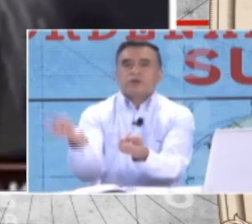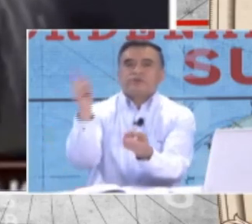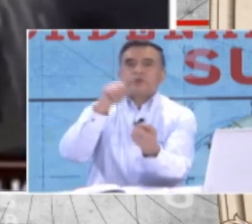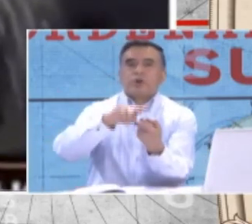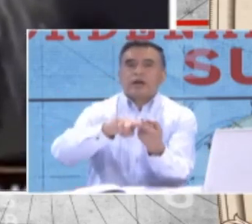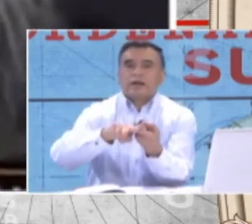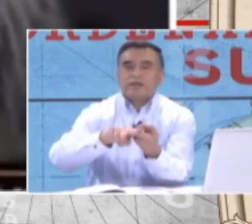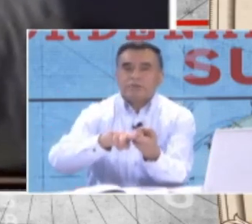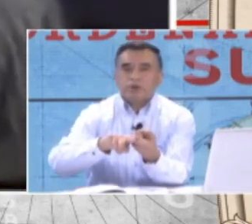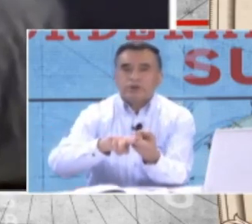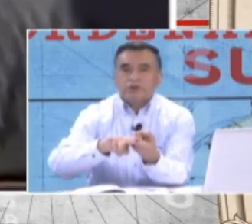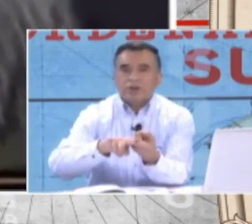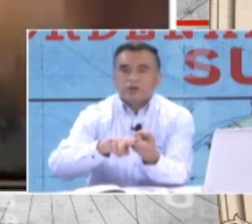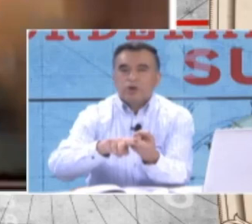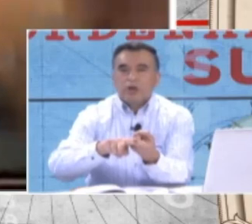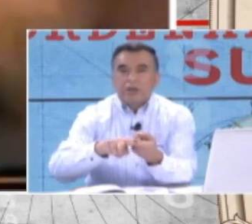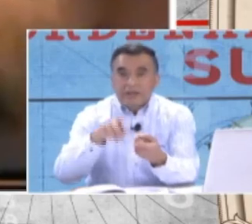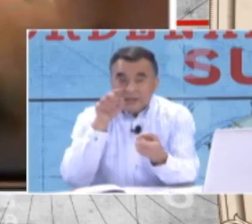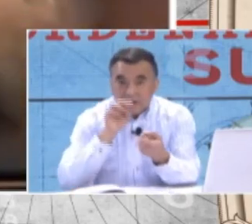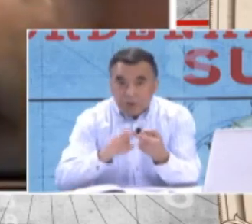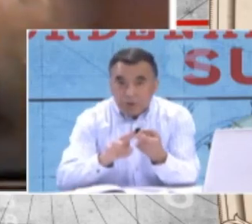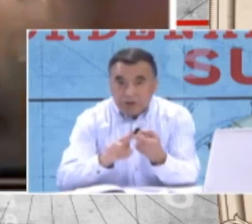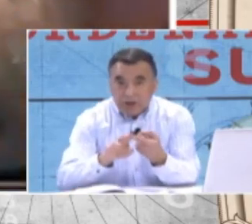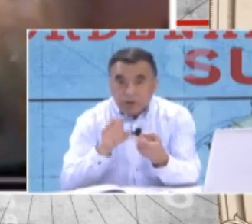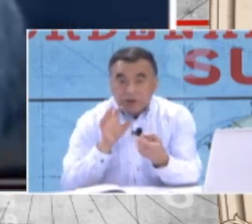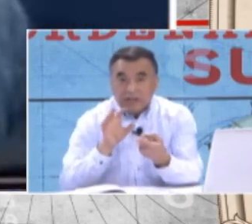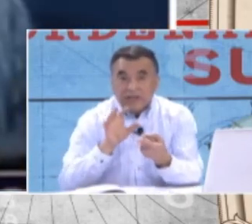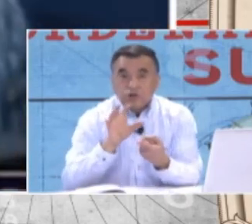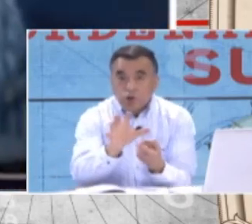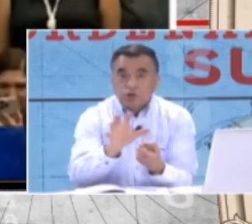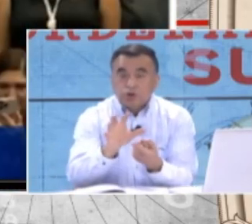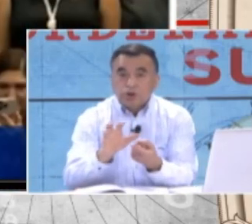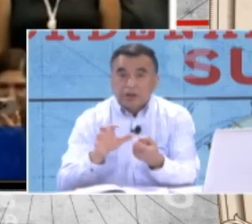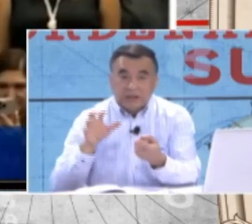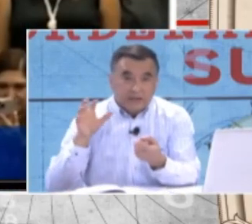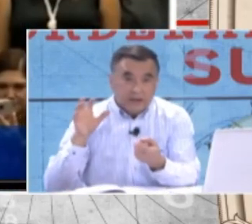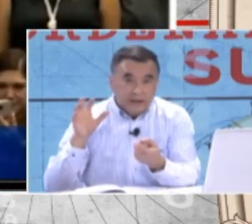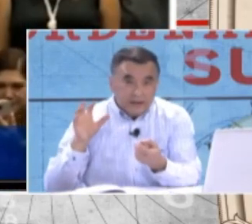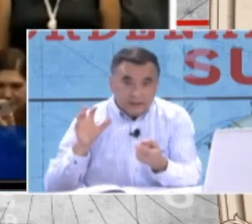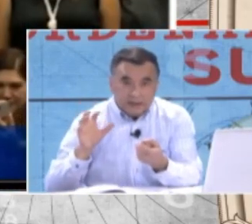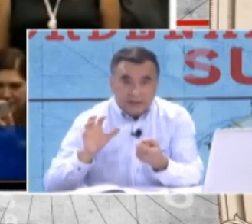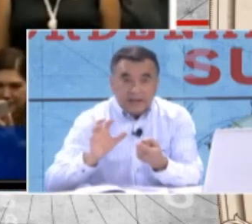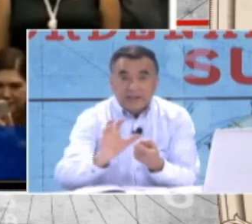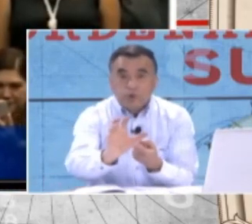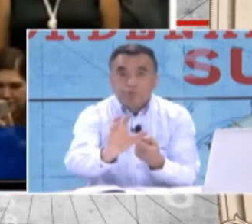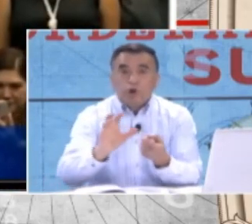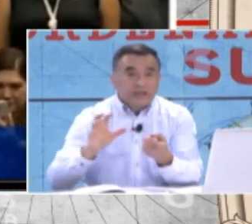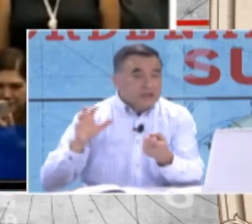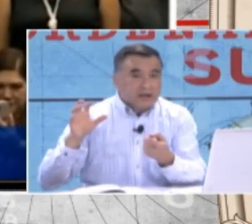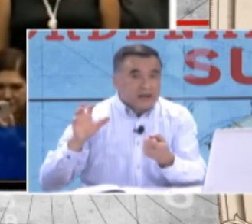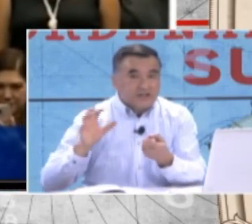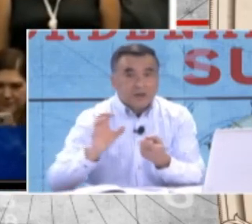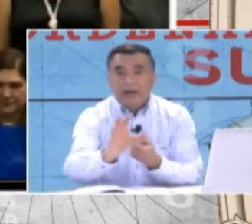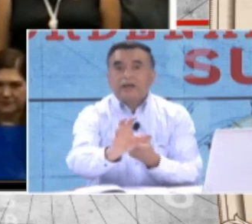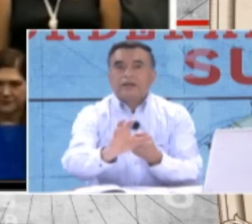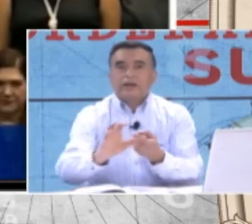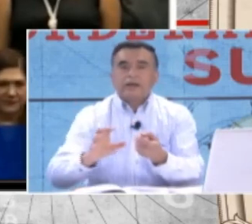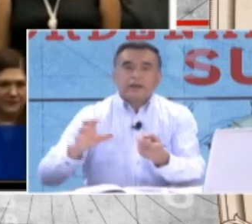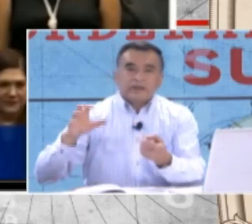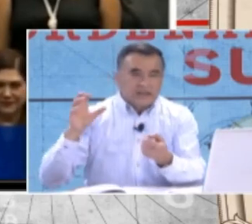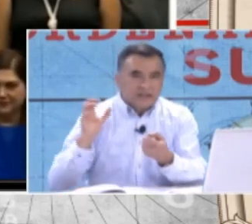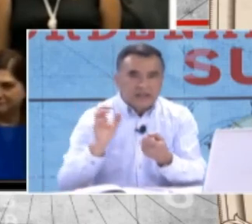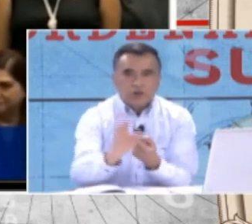había que reconfigurar al enemigo interno. Y ese enemigo interno tenía rostro, que tenía actitud política, era